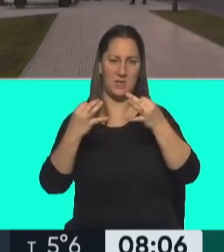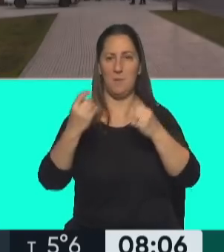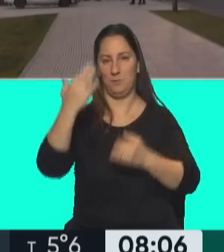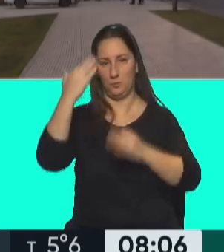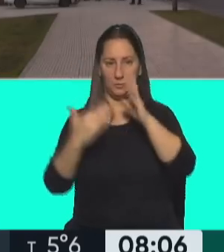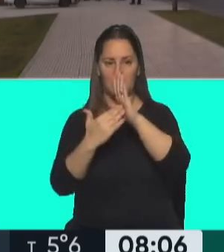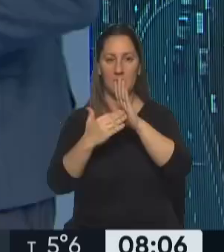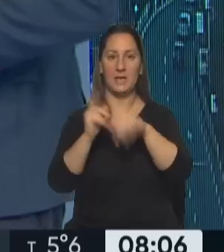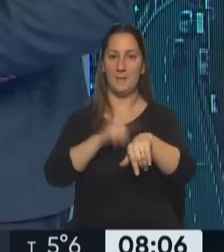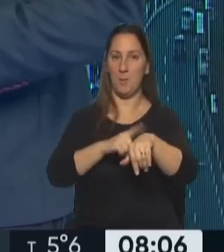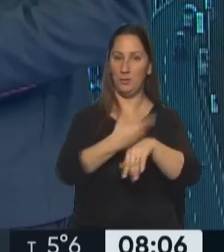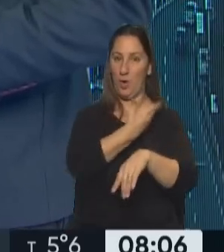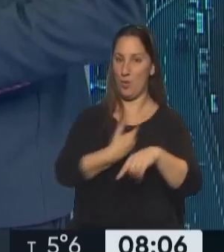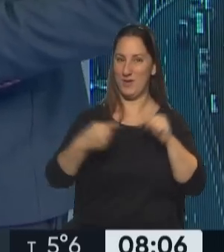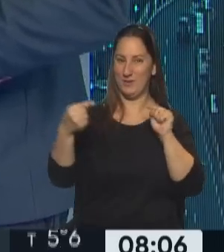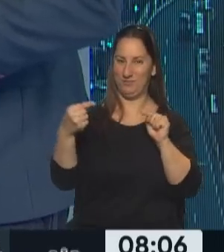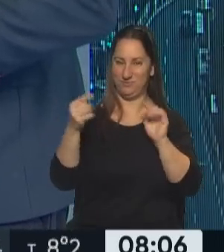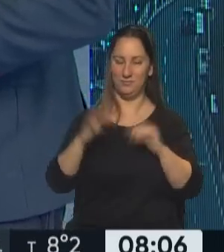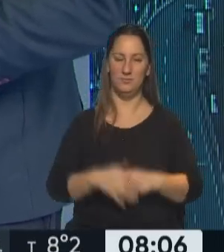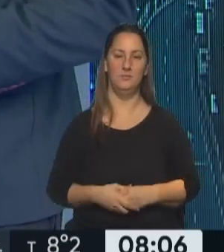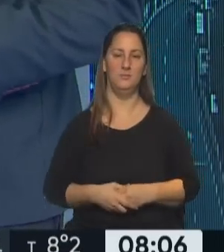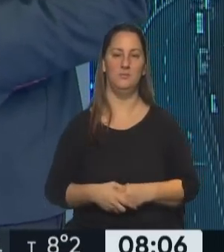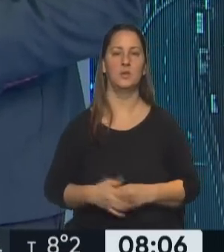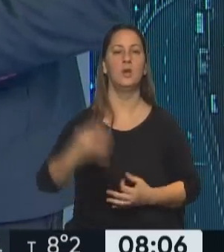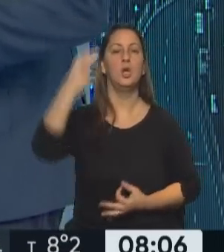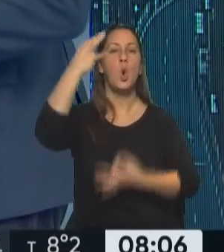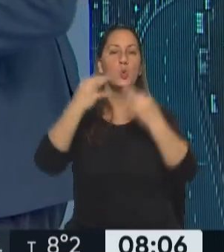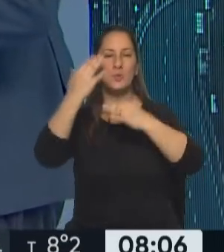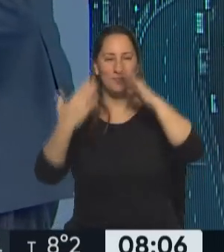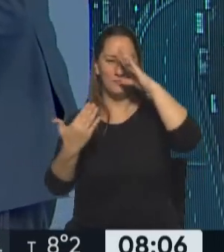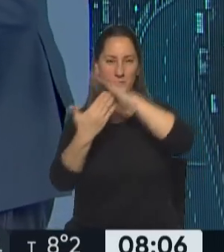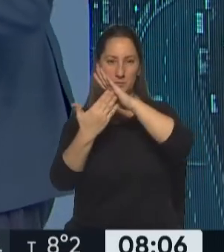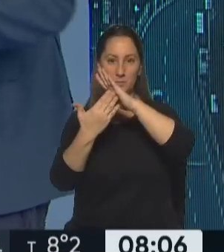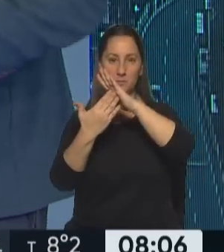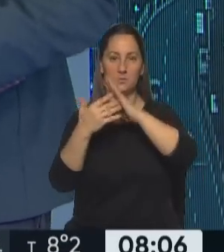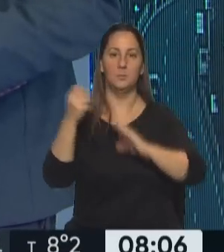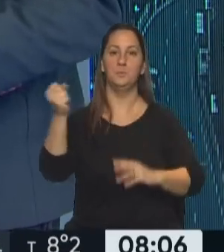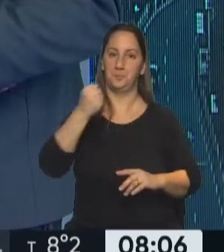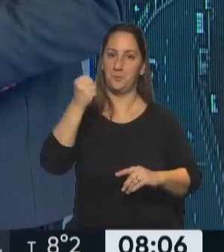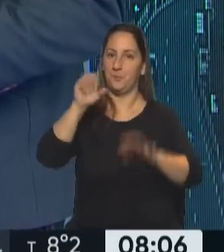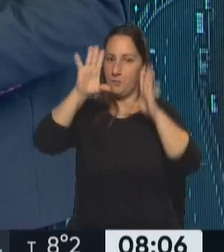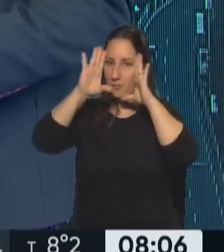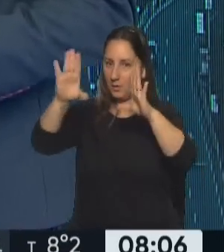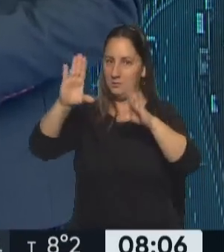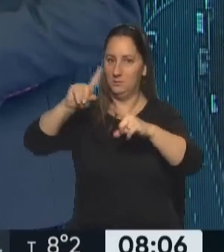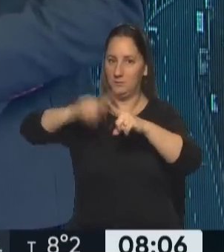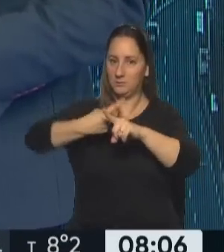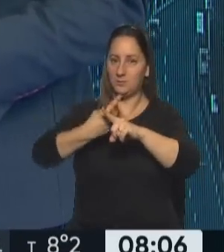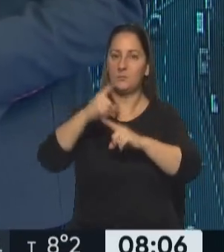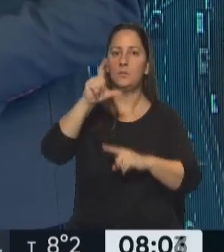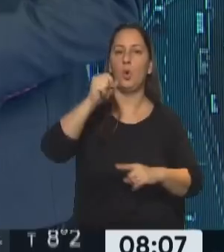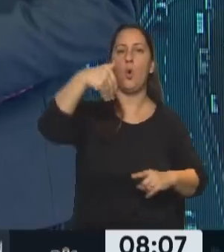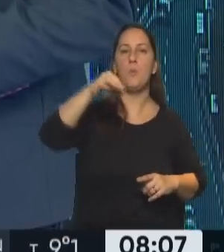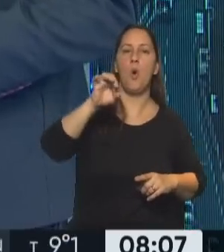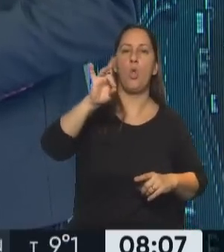tradicionalmente hostil al gobierno. Interesante lo que decís. La Corte Suprema es un órgano mucho más político. Comodoro Pi también lo